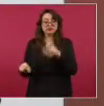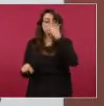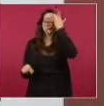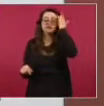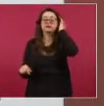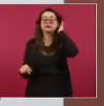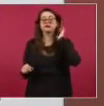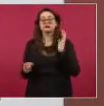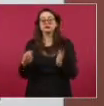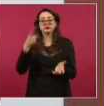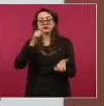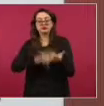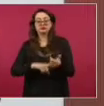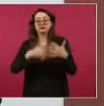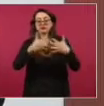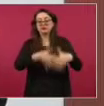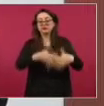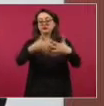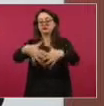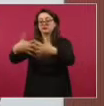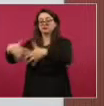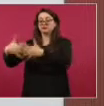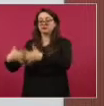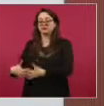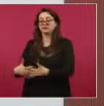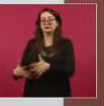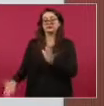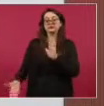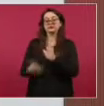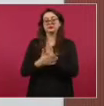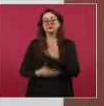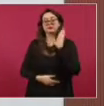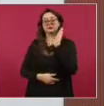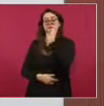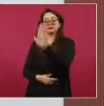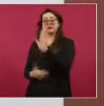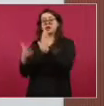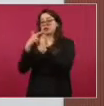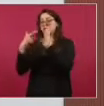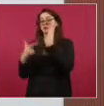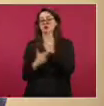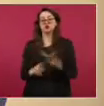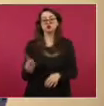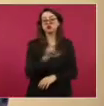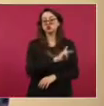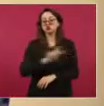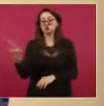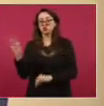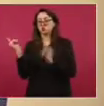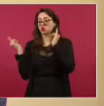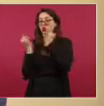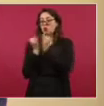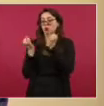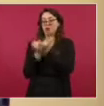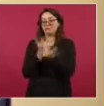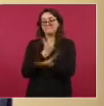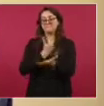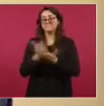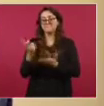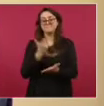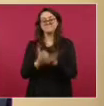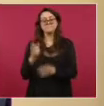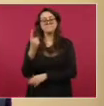en todas las fábricas de la región un reglamento único Este fija el salario en $1 al